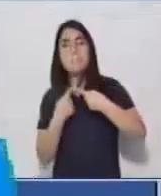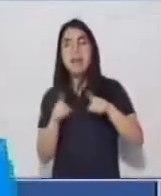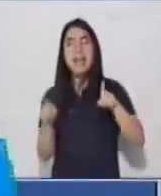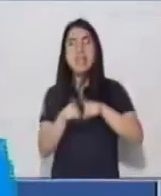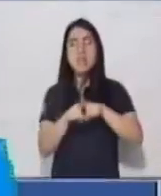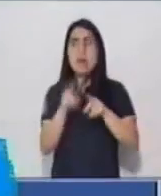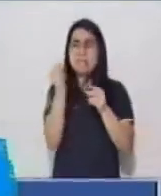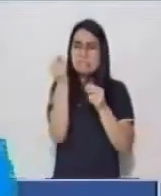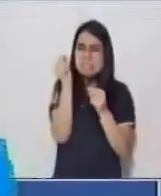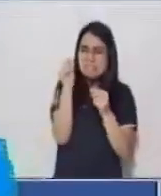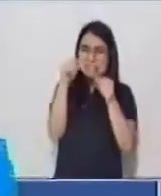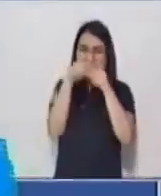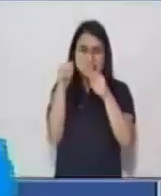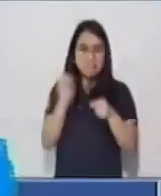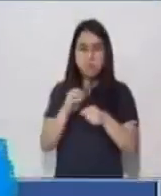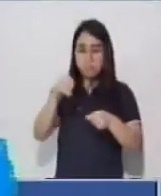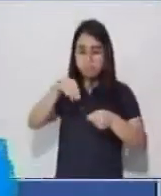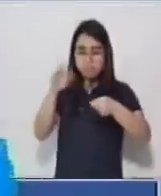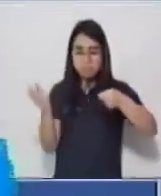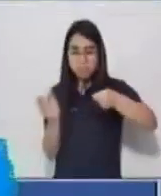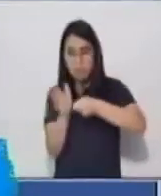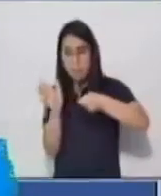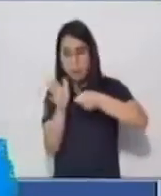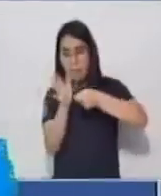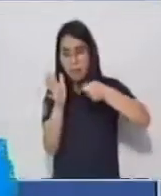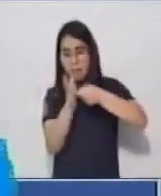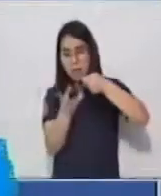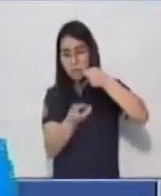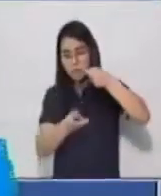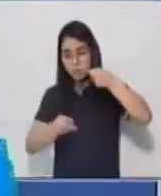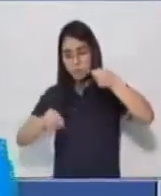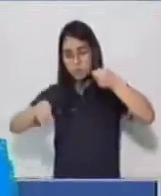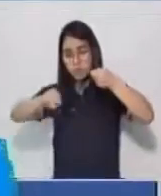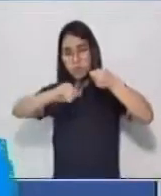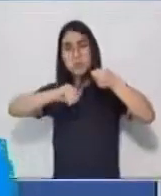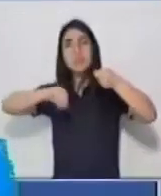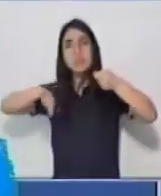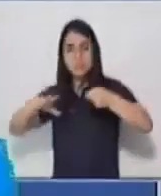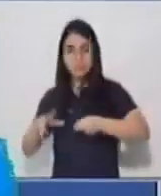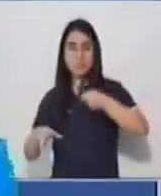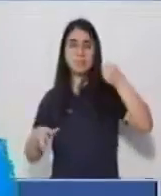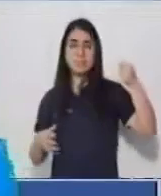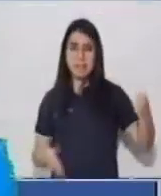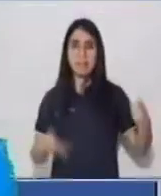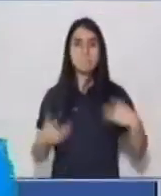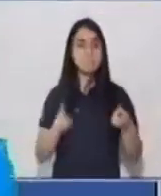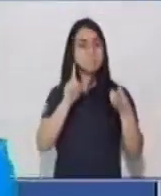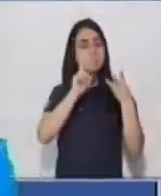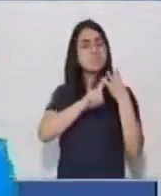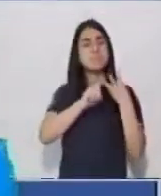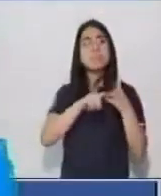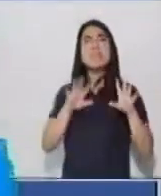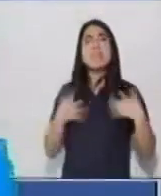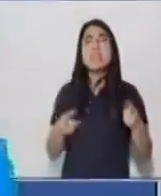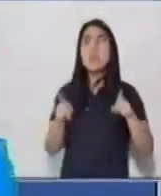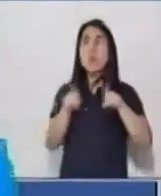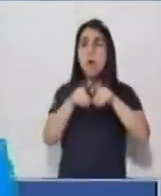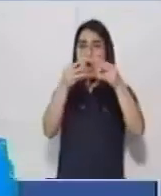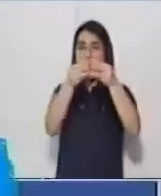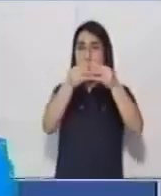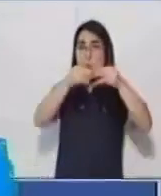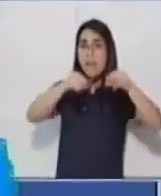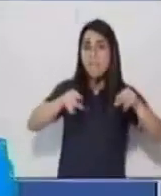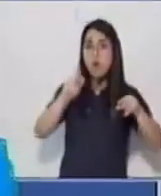El tercer paso es separar las yemas de las claras. ¿Qué vamos a hacer? Vamos a quebrar el cascarón del